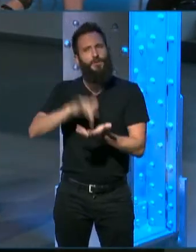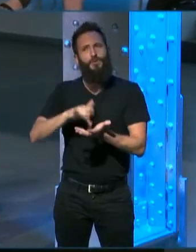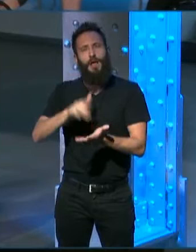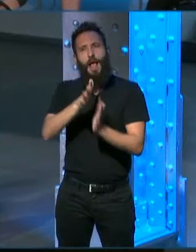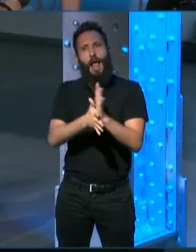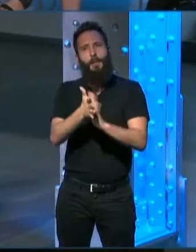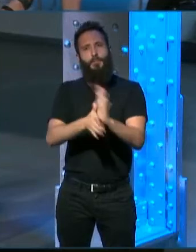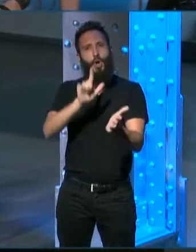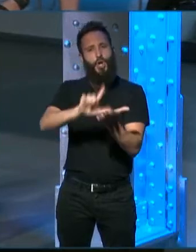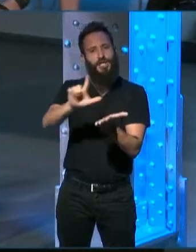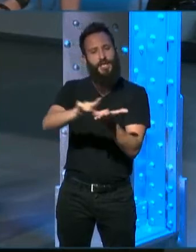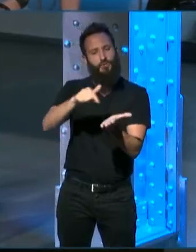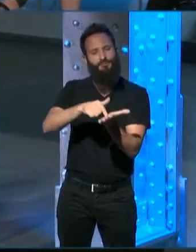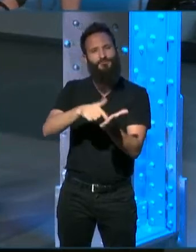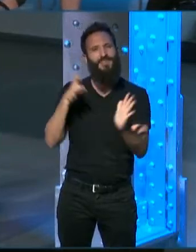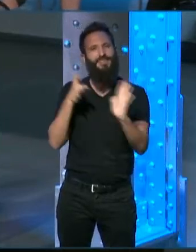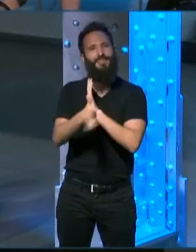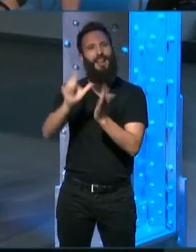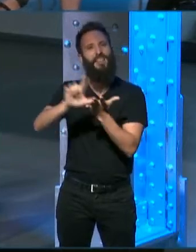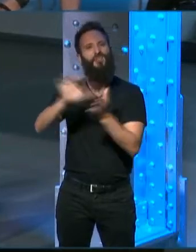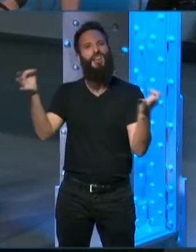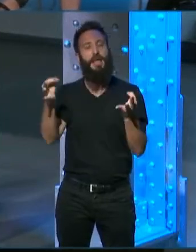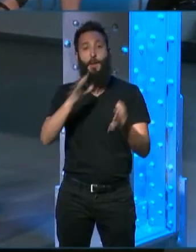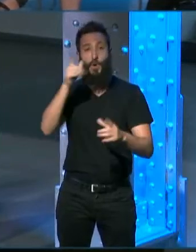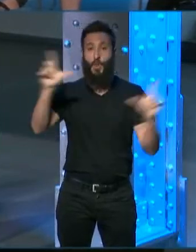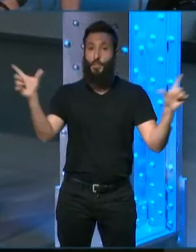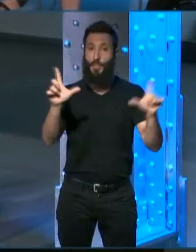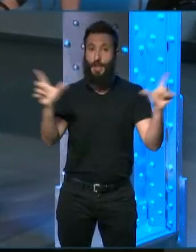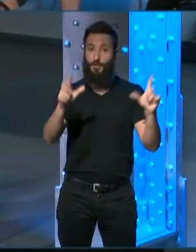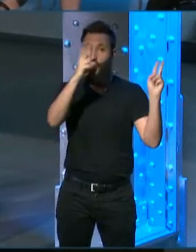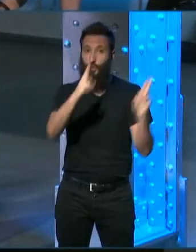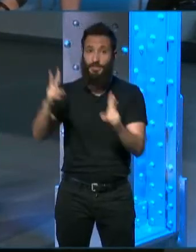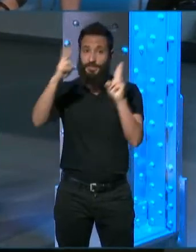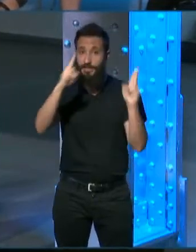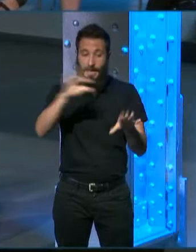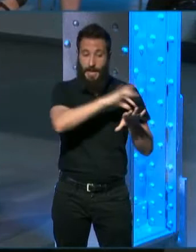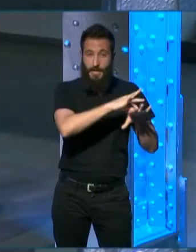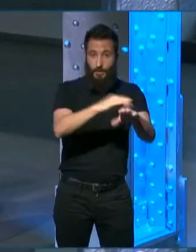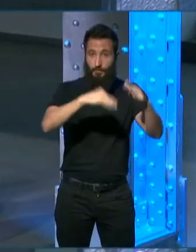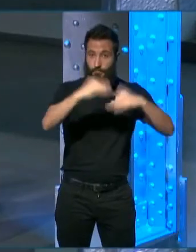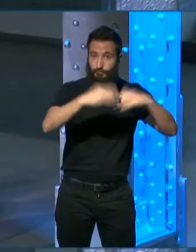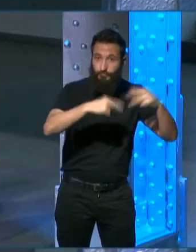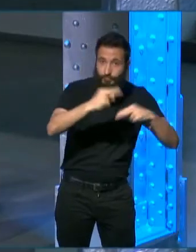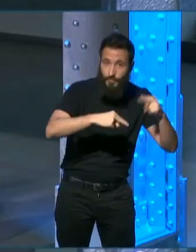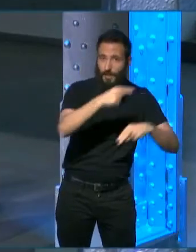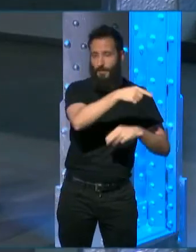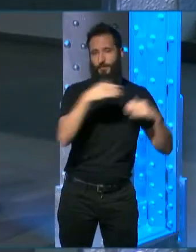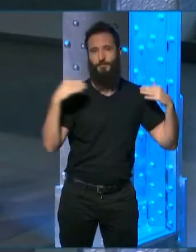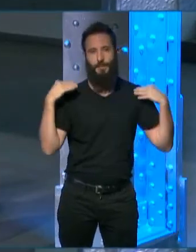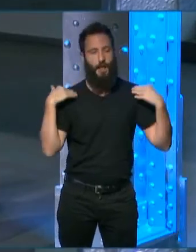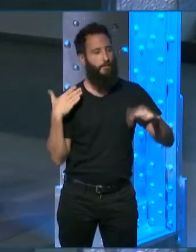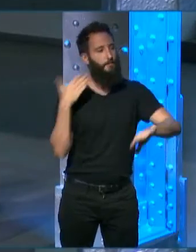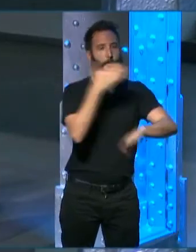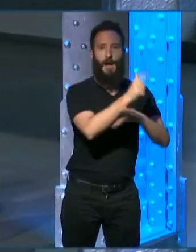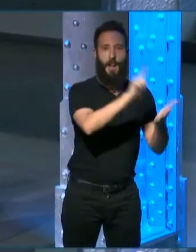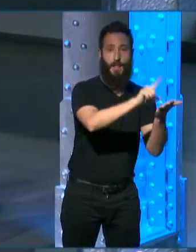literatura? Los guionistas de televisión para hacer esas series se van a la literatura. Las grandes series que están funcionando bien